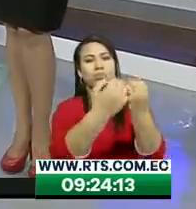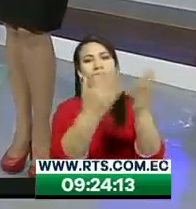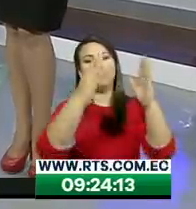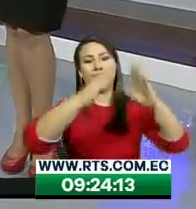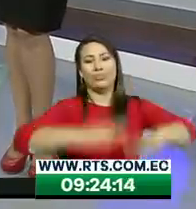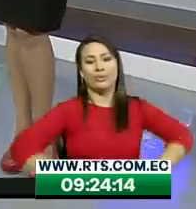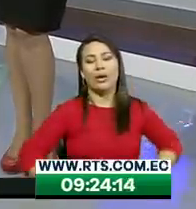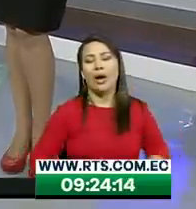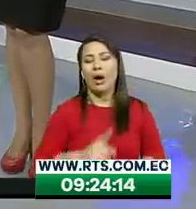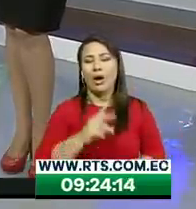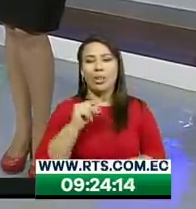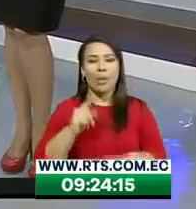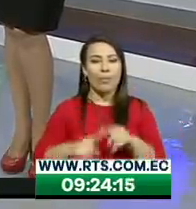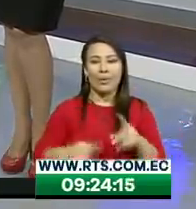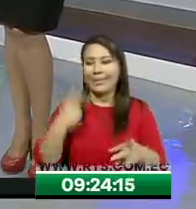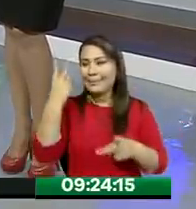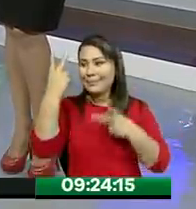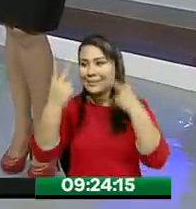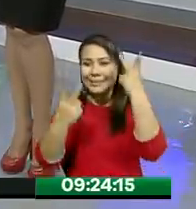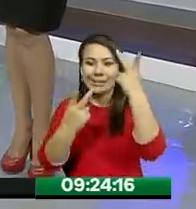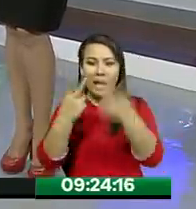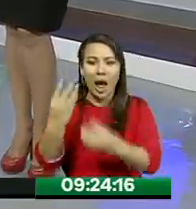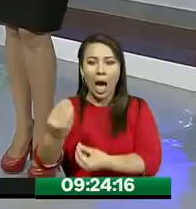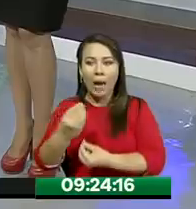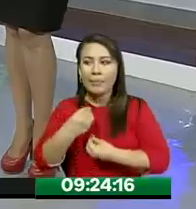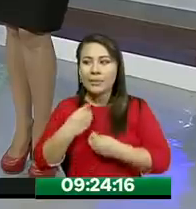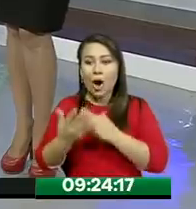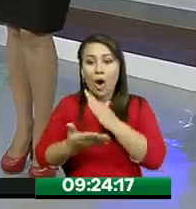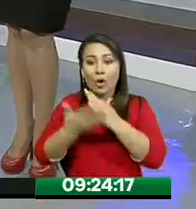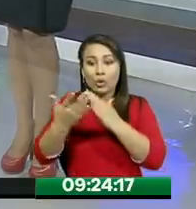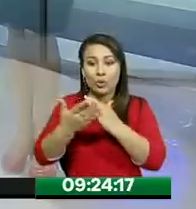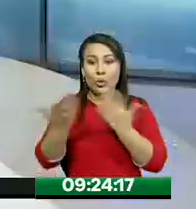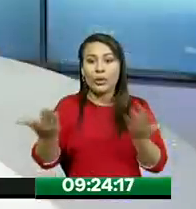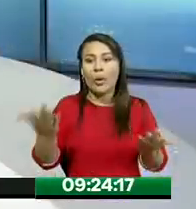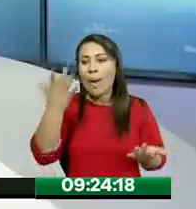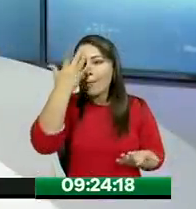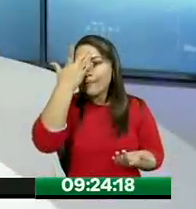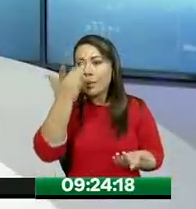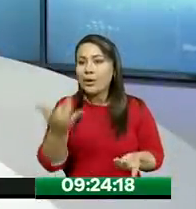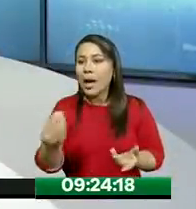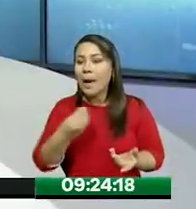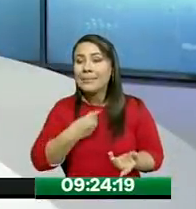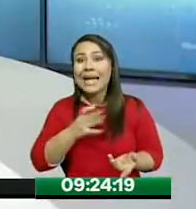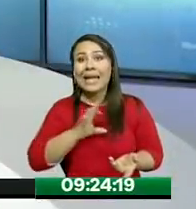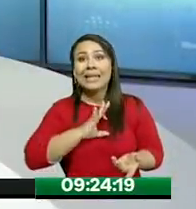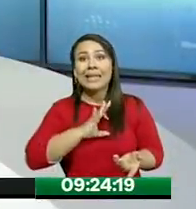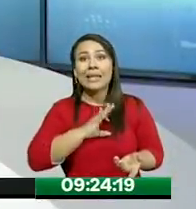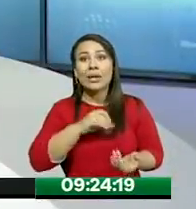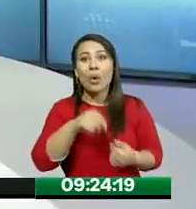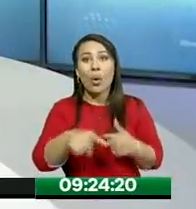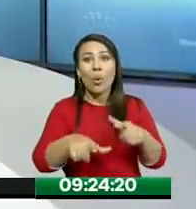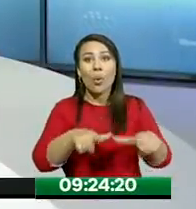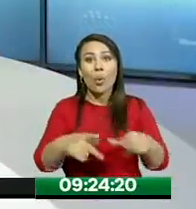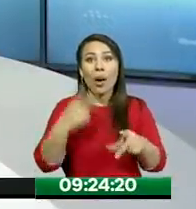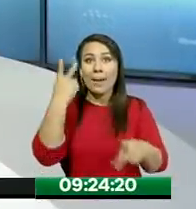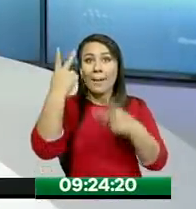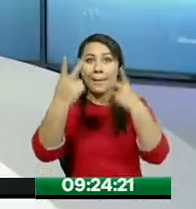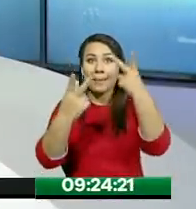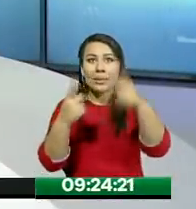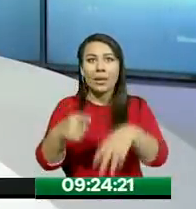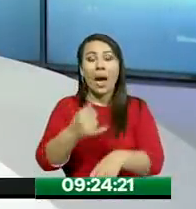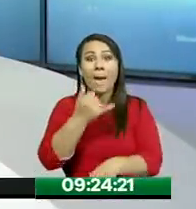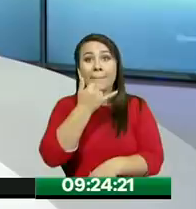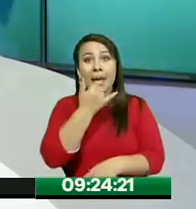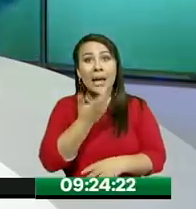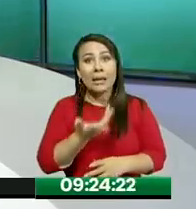dentro de este lugar conocí la droga. ¿Qué tipo de droga? Toda clase de droga. ¿Te arrepientes ahora? Sí, estoy